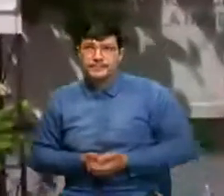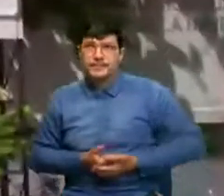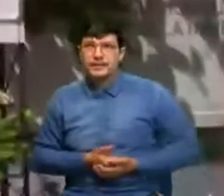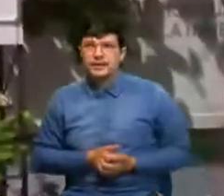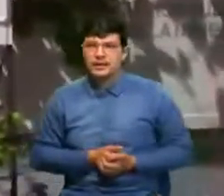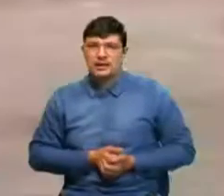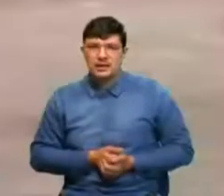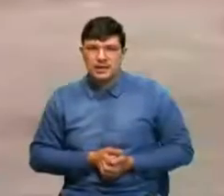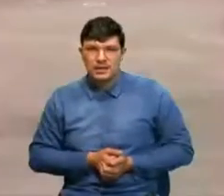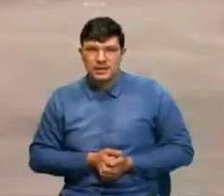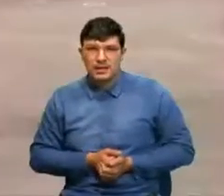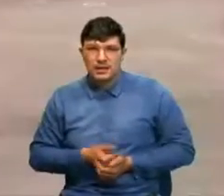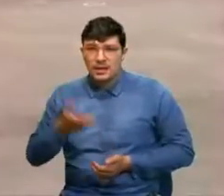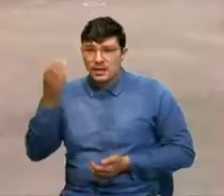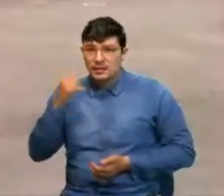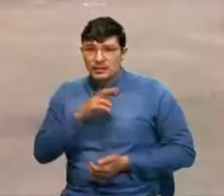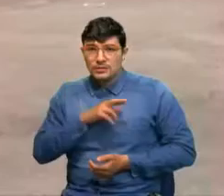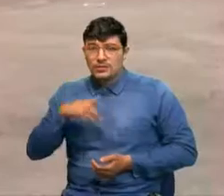reunión.